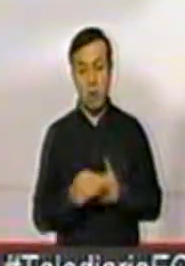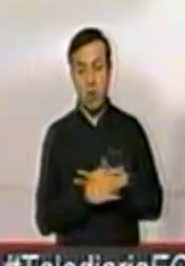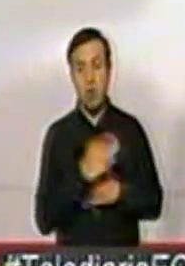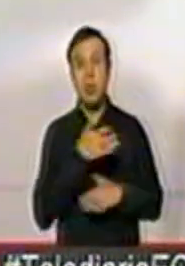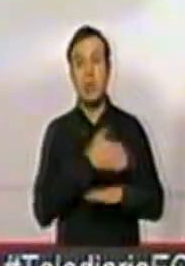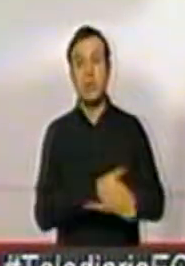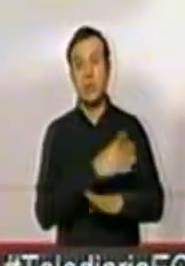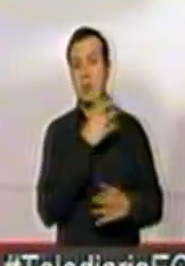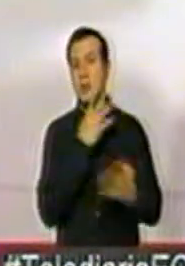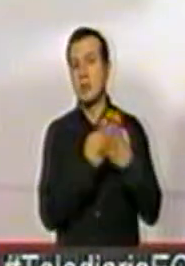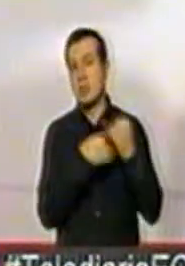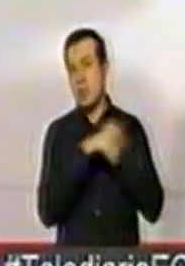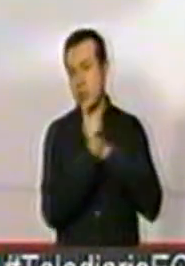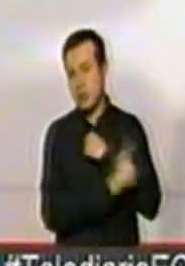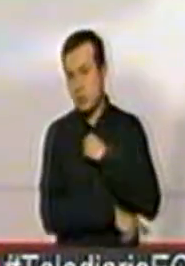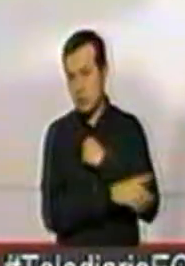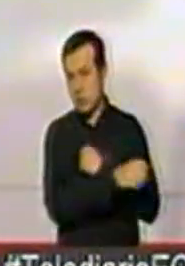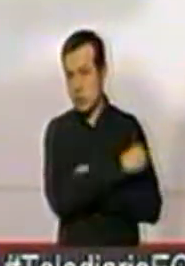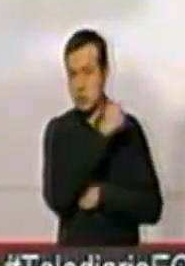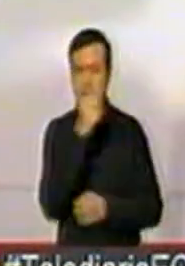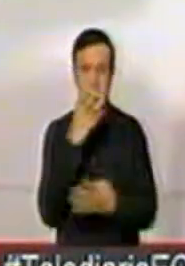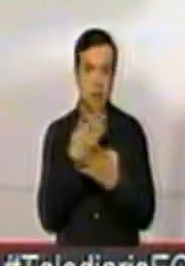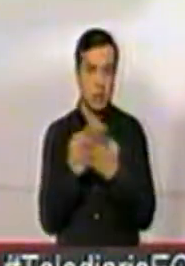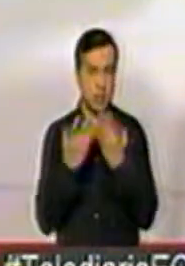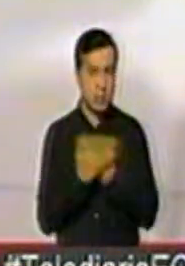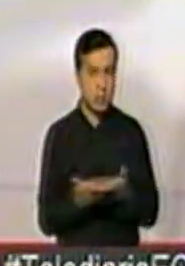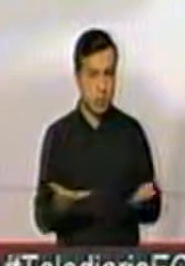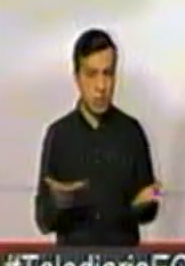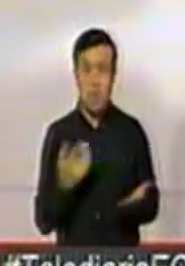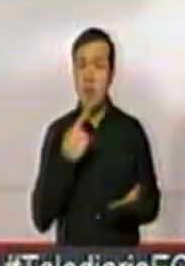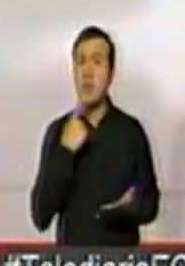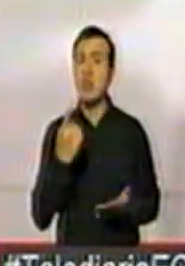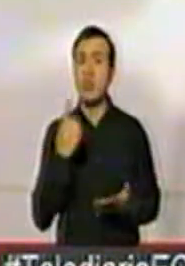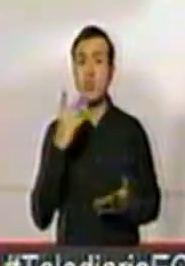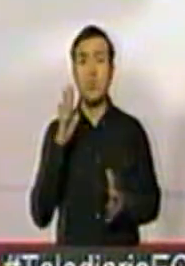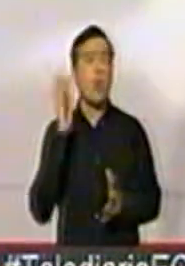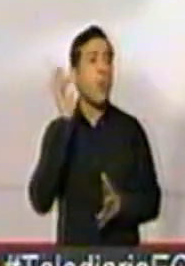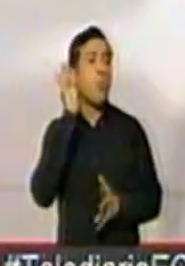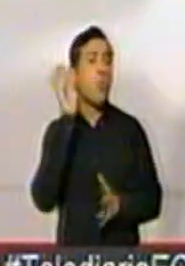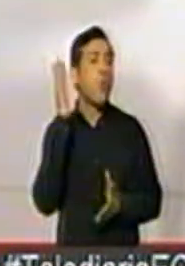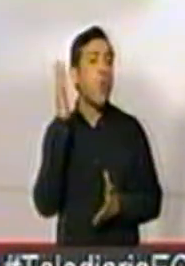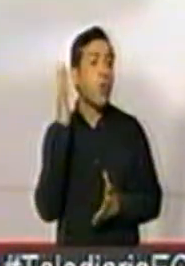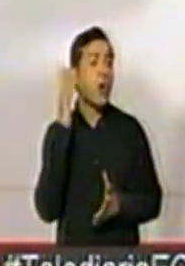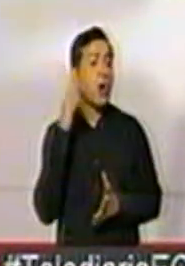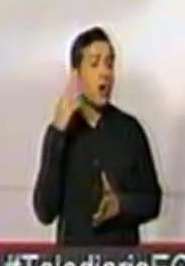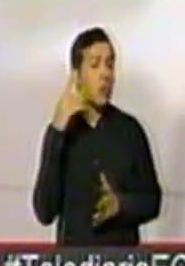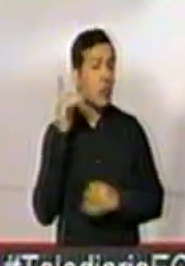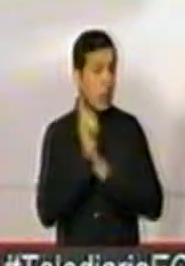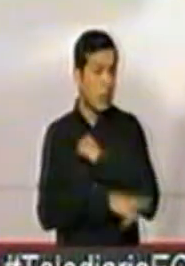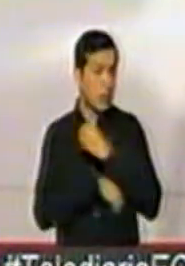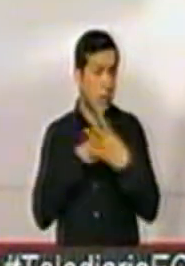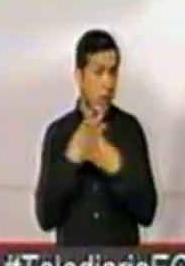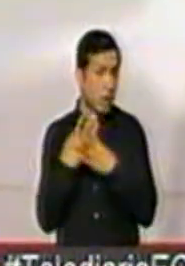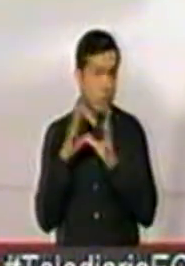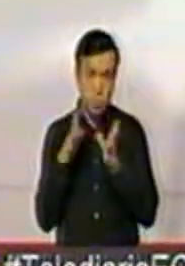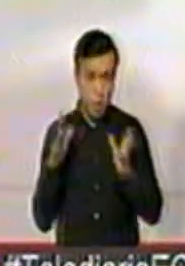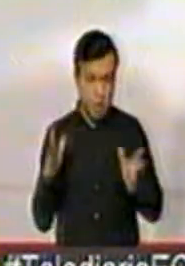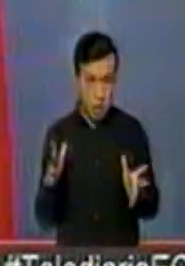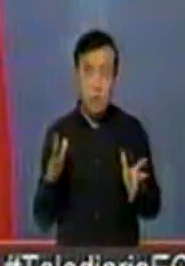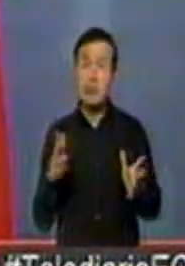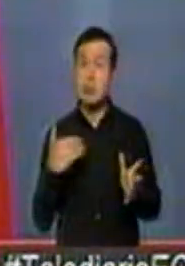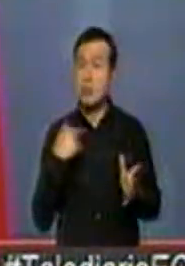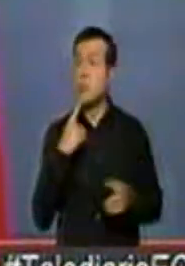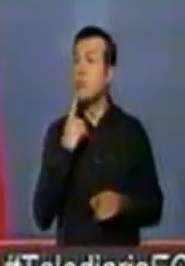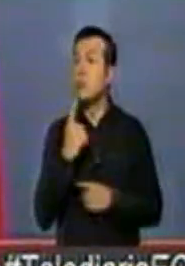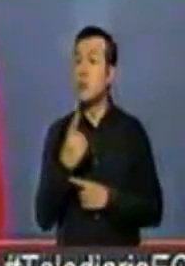criminalizadas, penalizadas y llevadas a la cárcel. Esto es falso decir que no hay una sola mujer que no sea criminalizado por un aborto. Que no hay una mujer